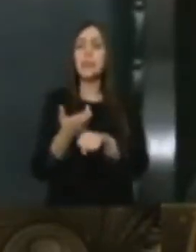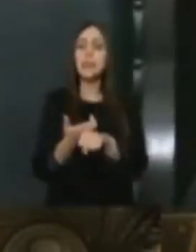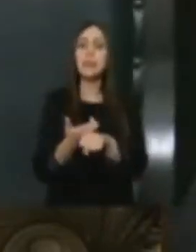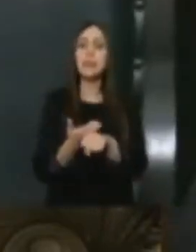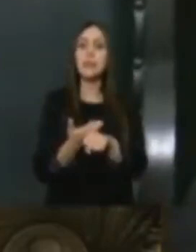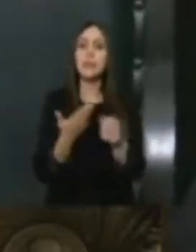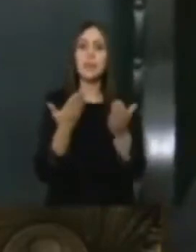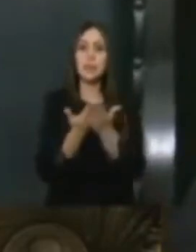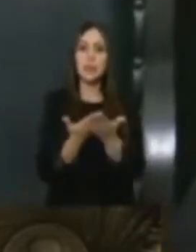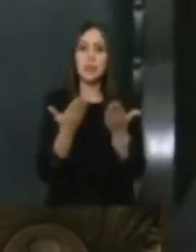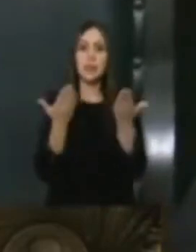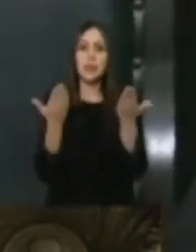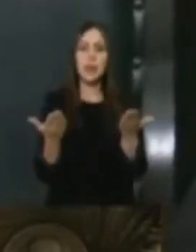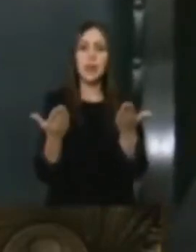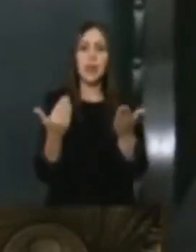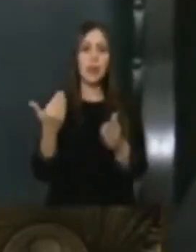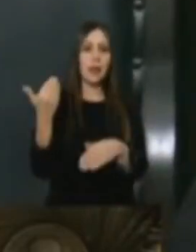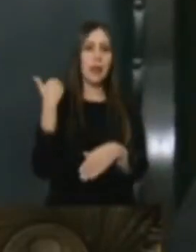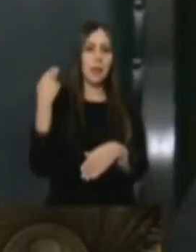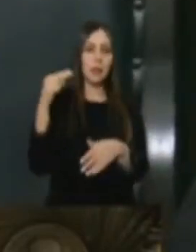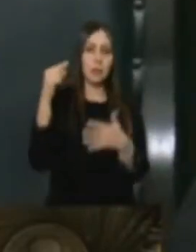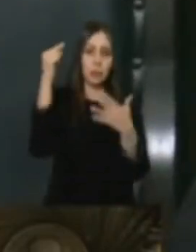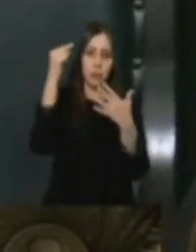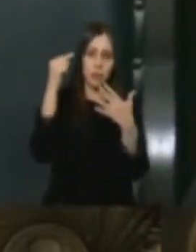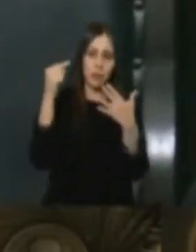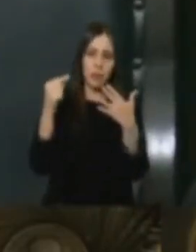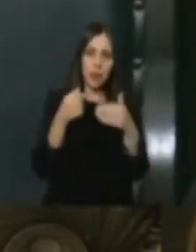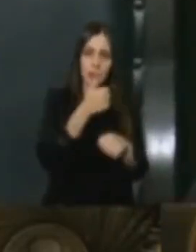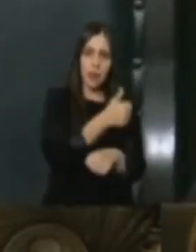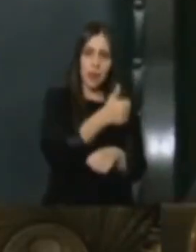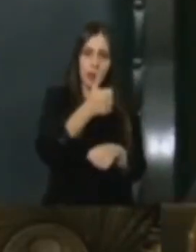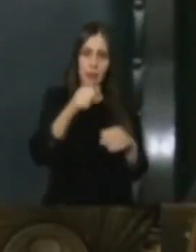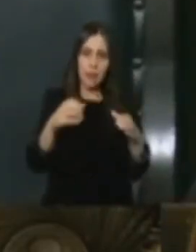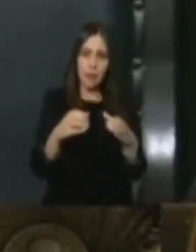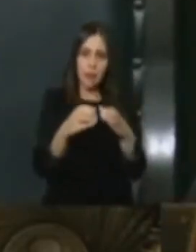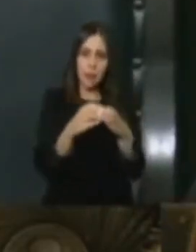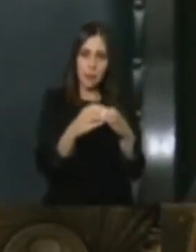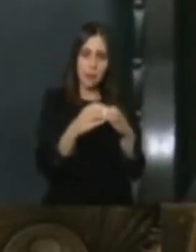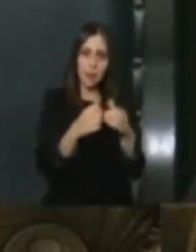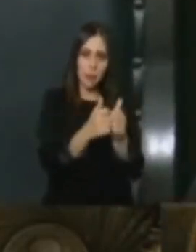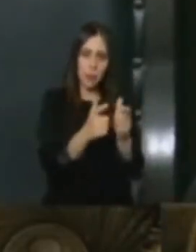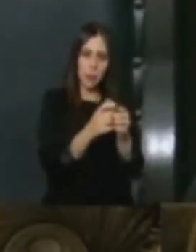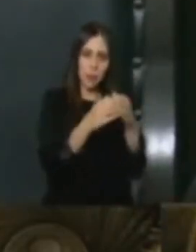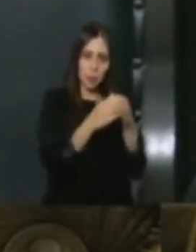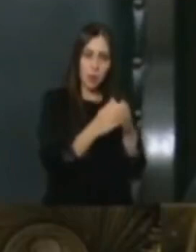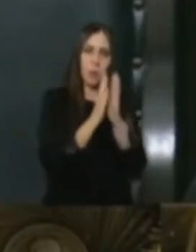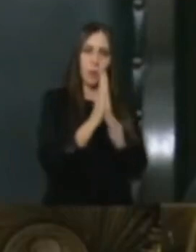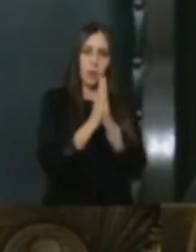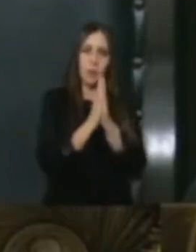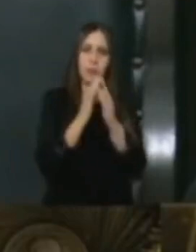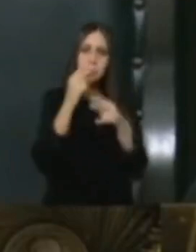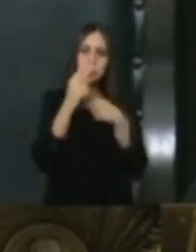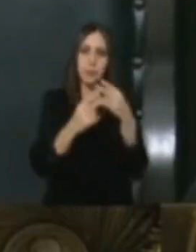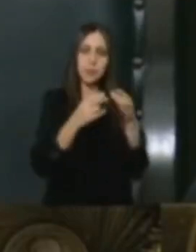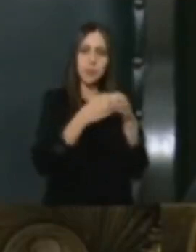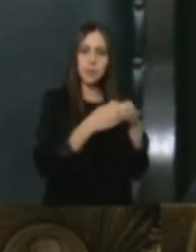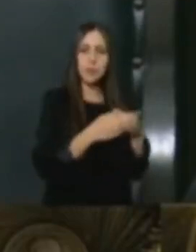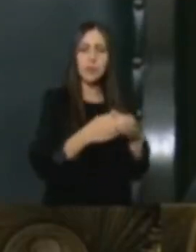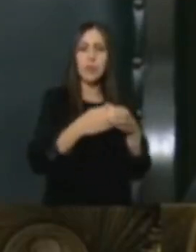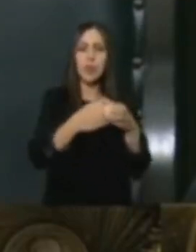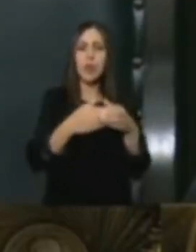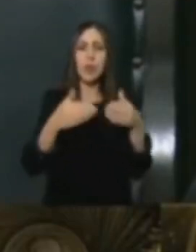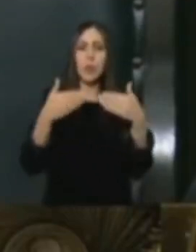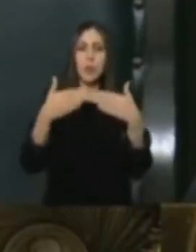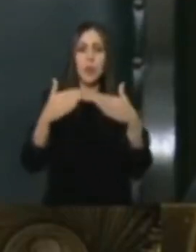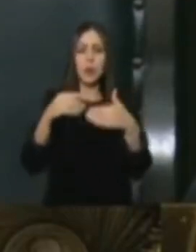las comisiones designadas acudan a las puertas de este recinto a fin de